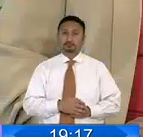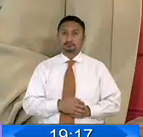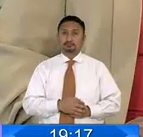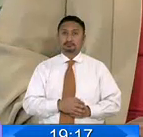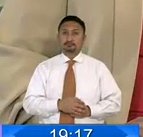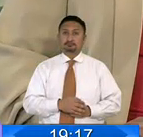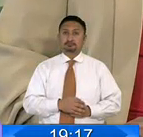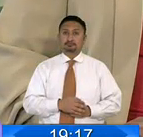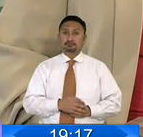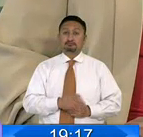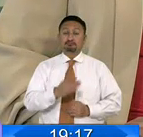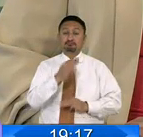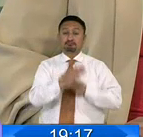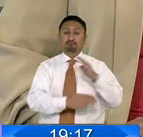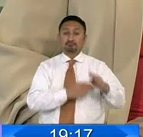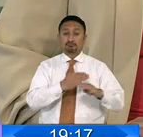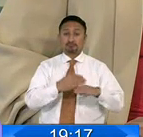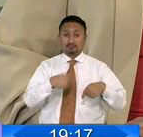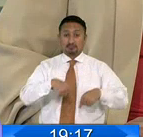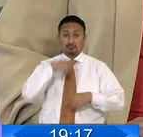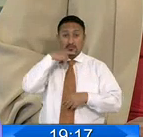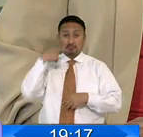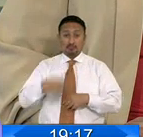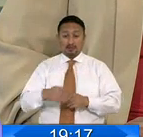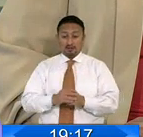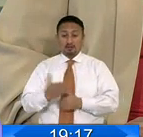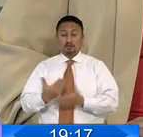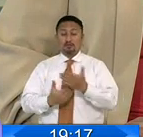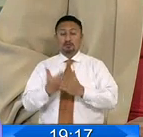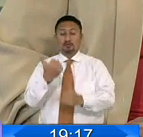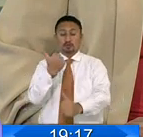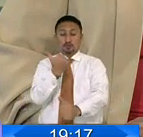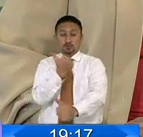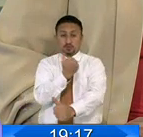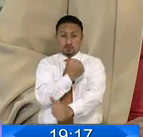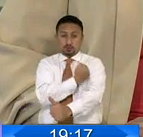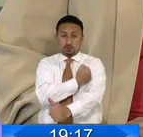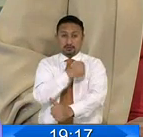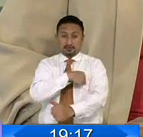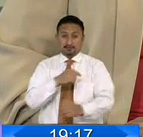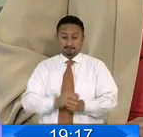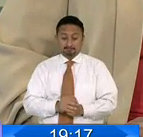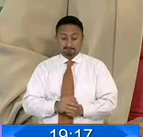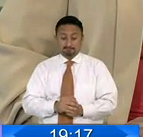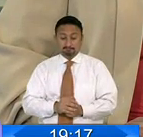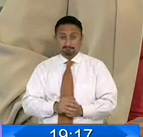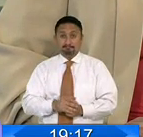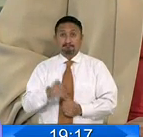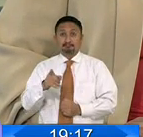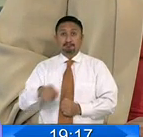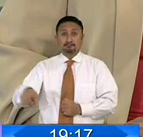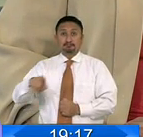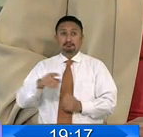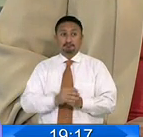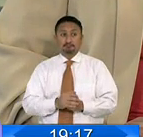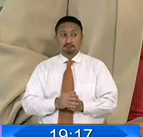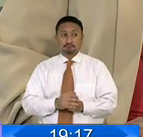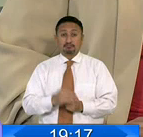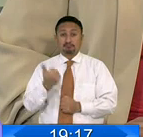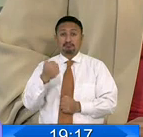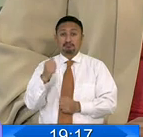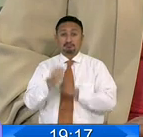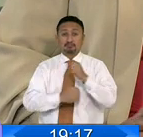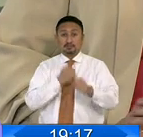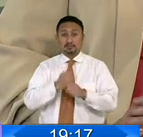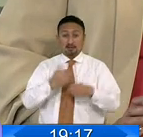y en el mundo en rusia se probará una vacuna contra el coi 19 cuya inmunidad podría durar más de 10